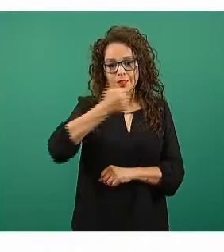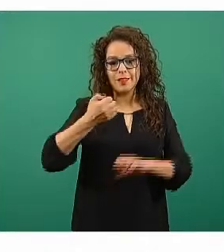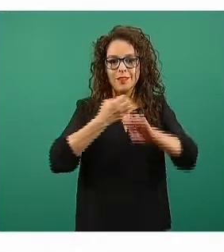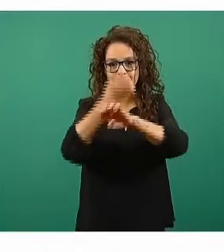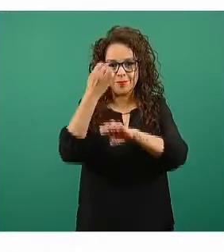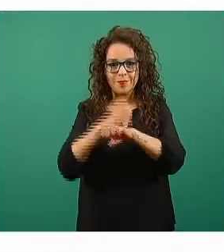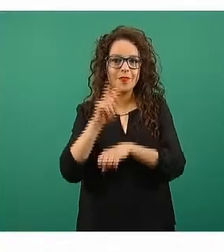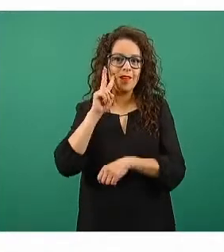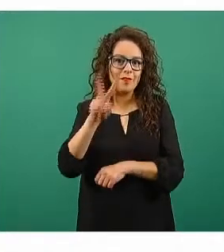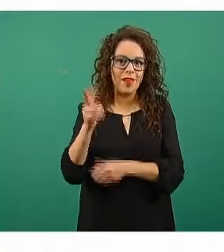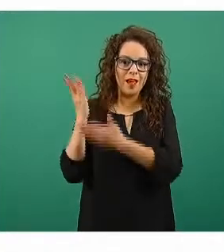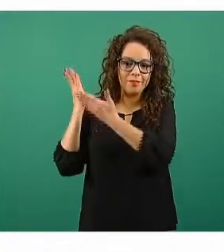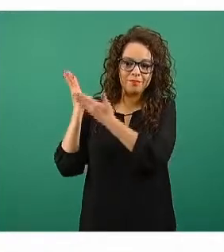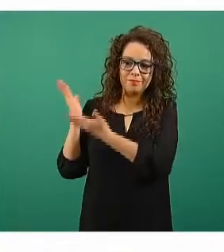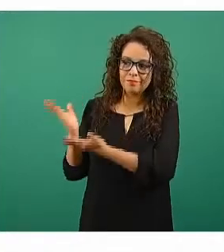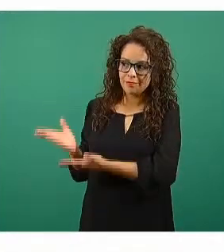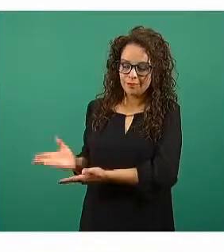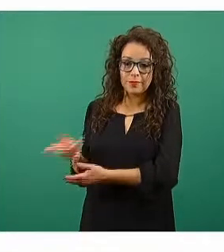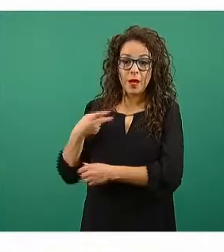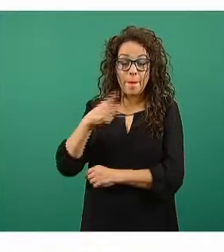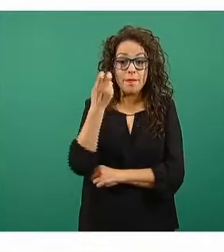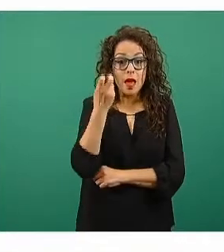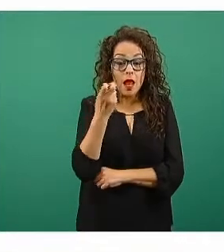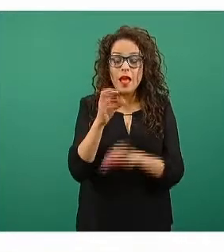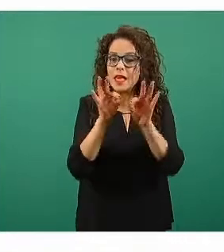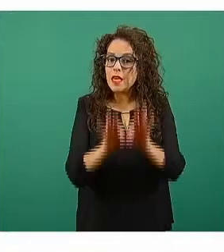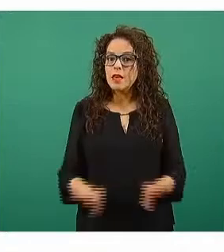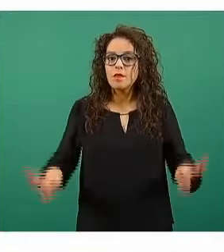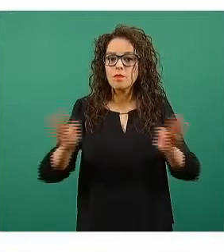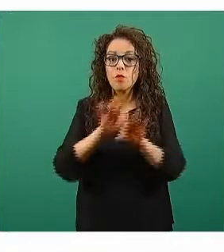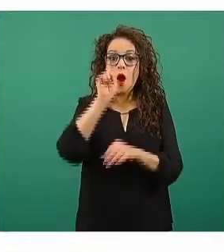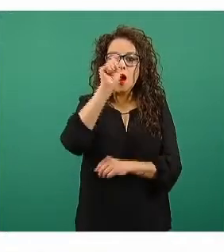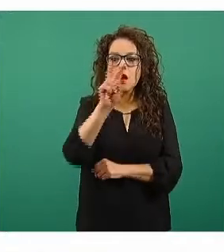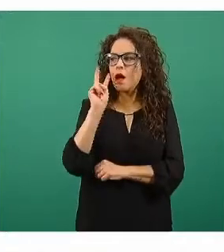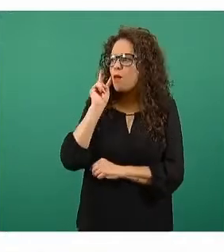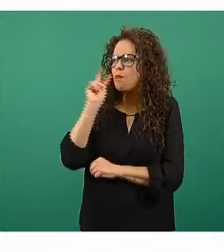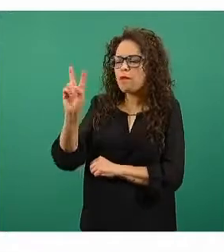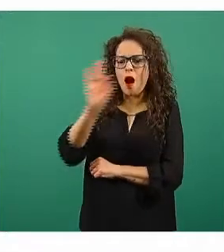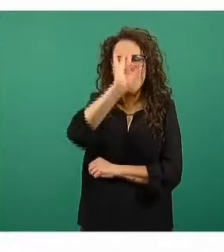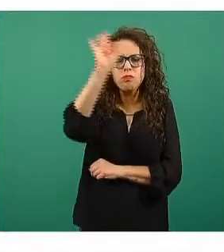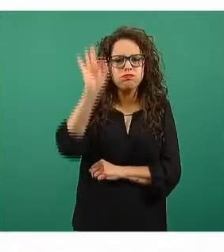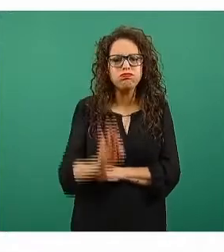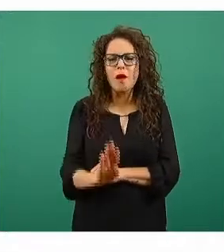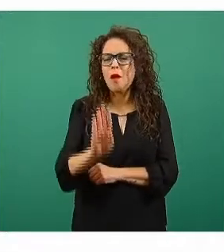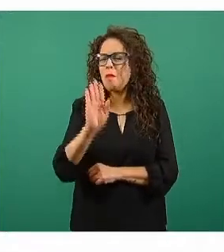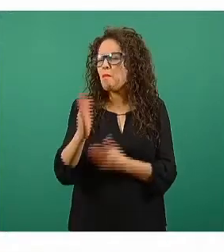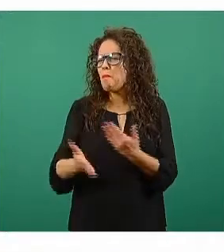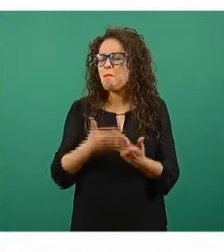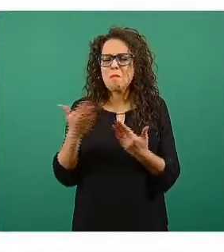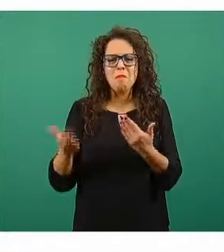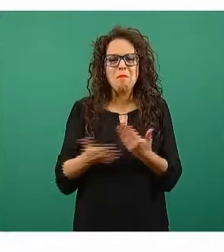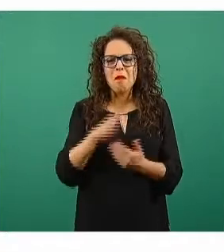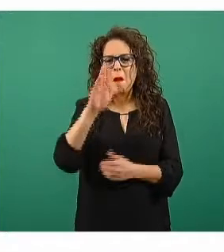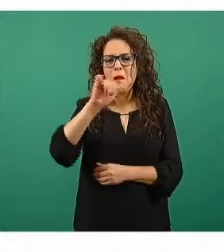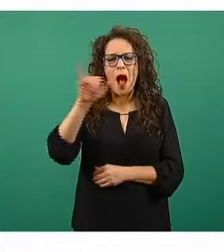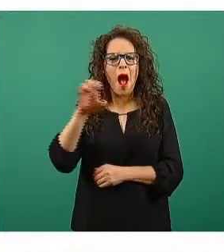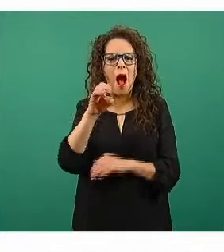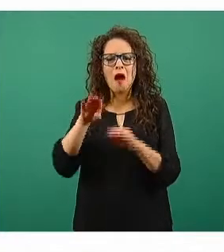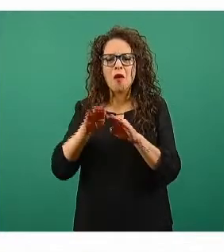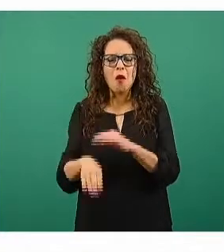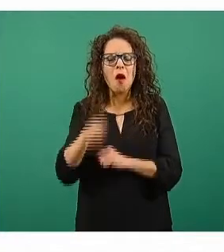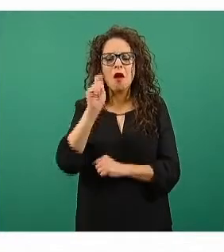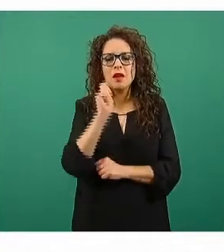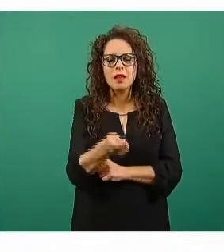mensaje fundamental es observen. Es un porcentaje muy bajo en términos de los eventos